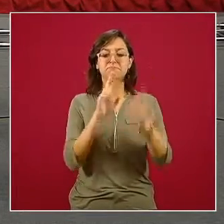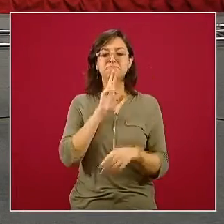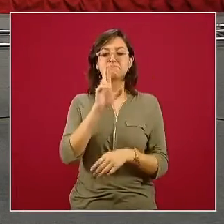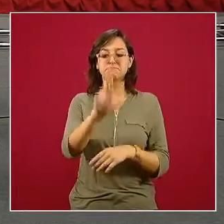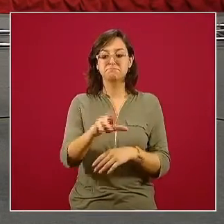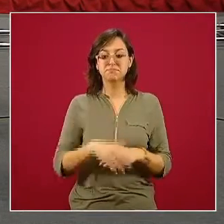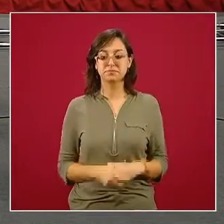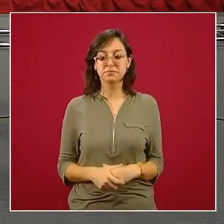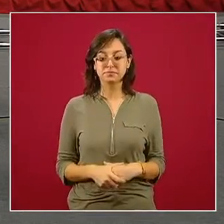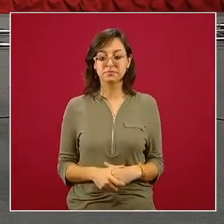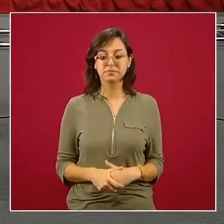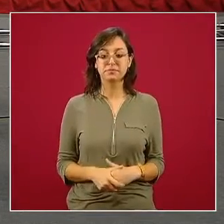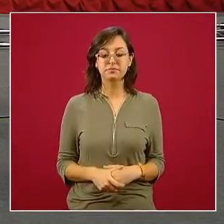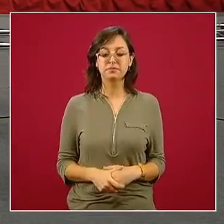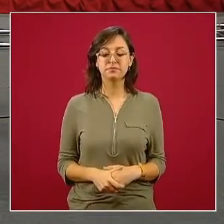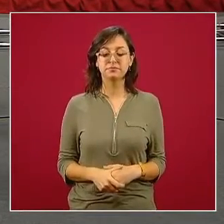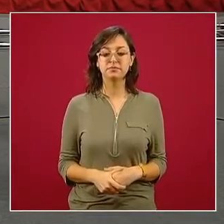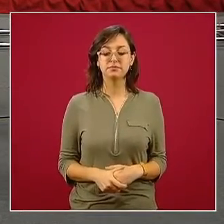parar.